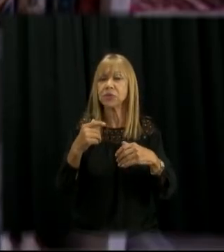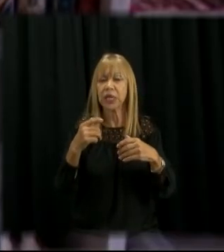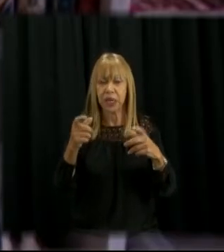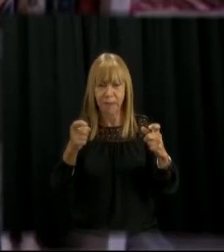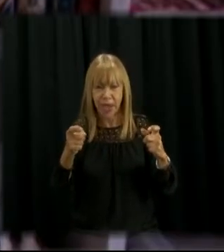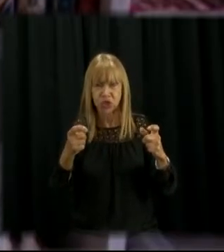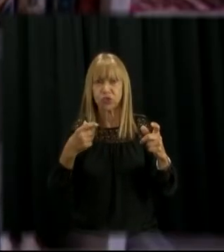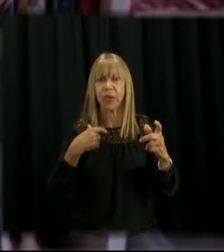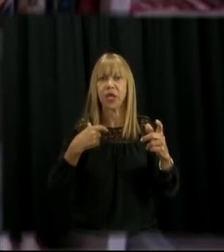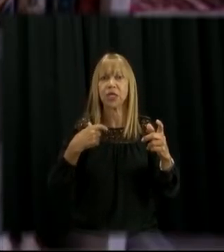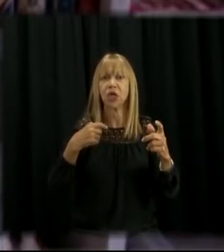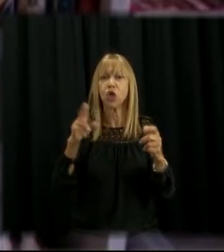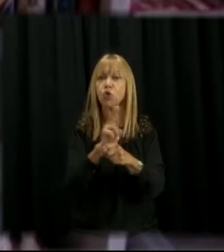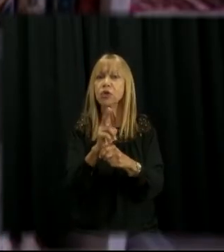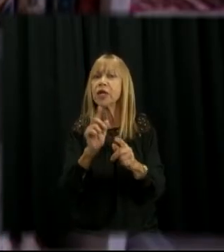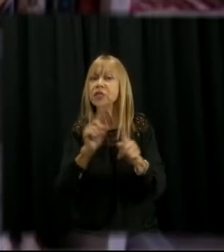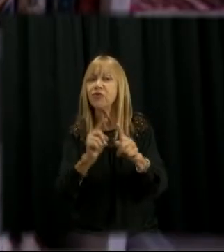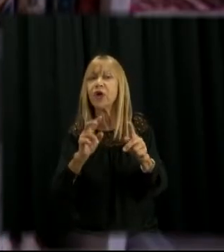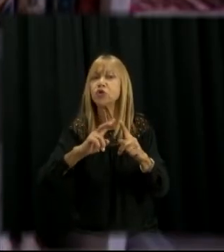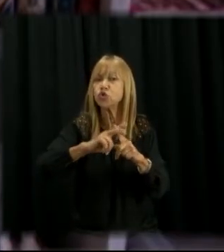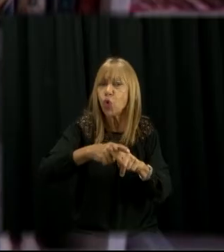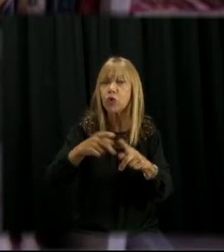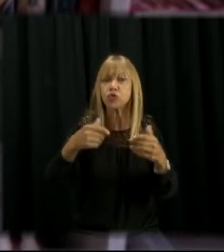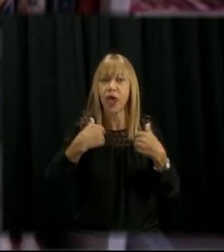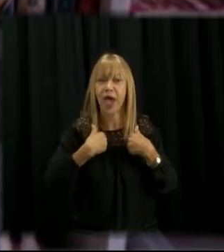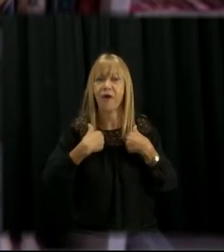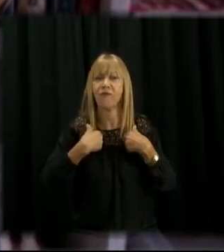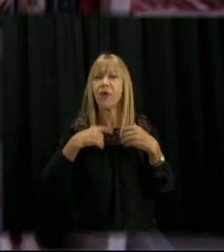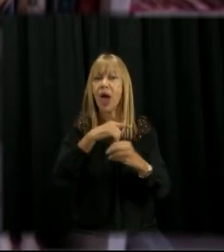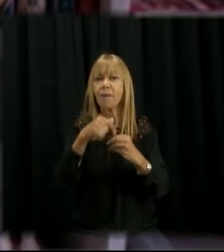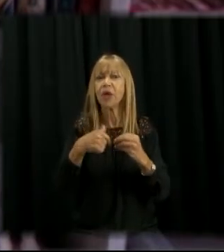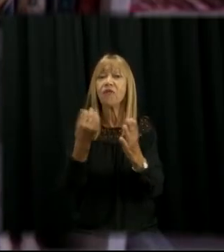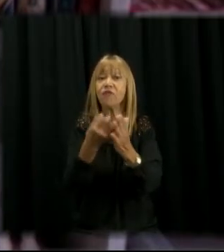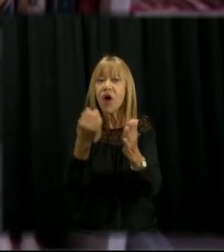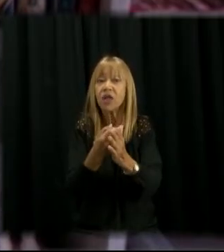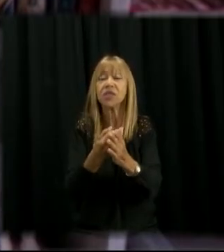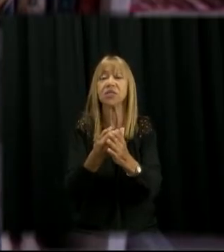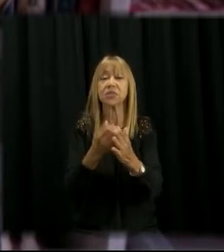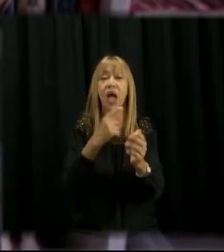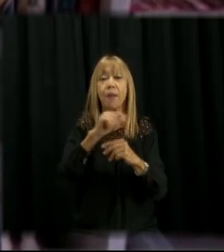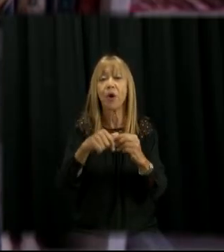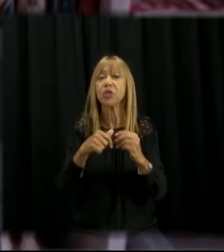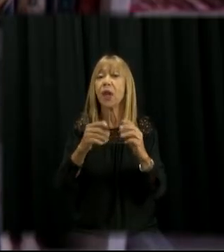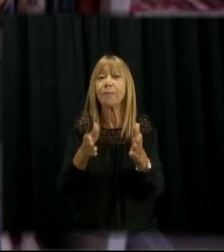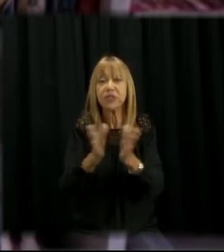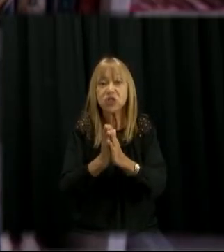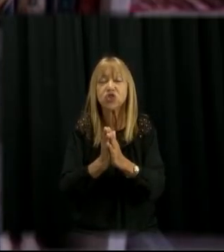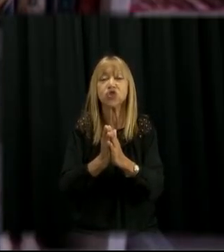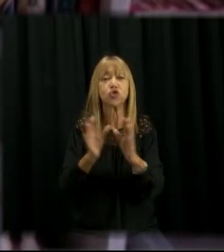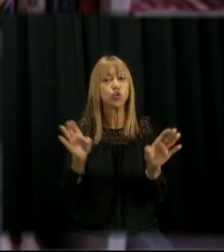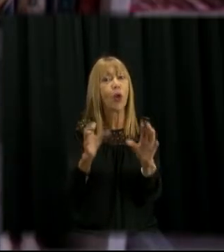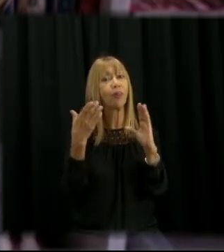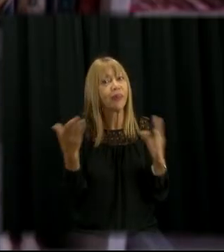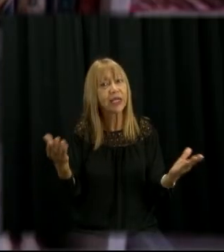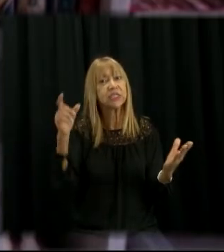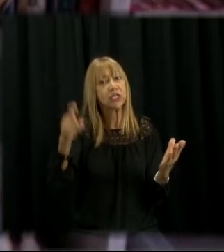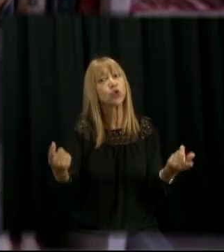tener resultados, es tener buena gerencia, utilizar las herramientas que tiene sobre retener fondos, retener